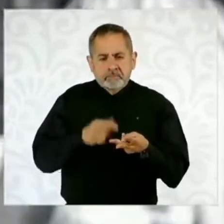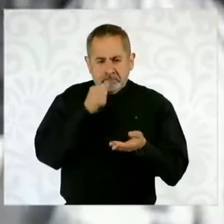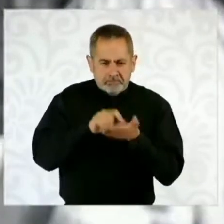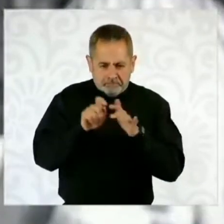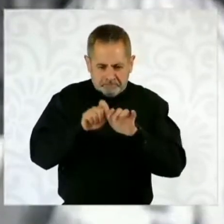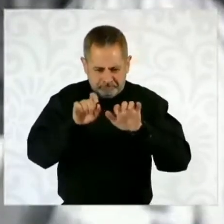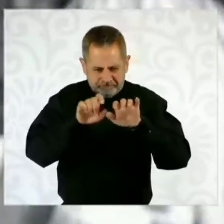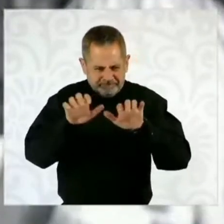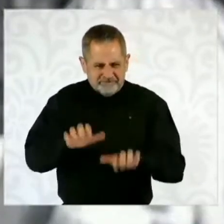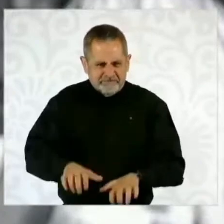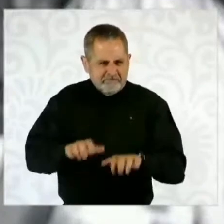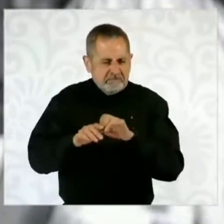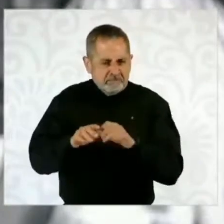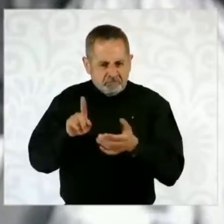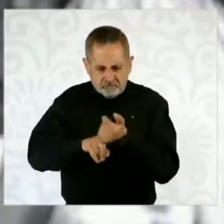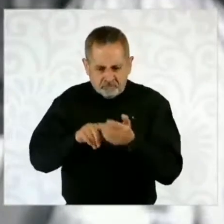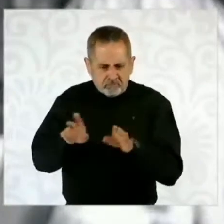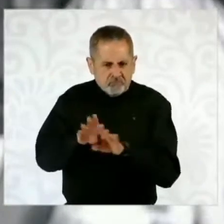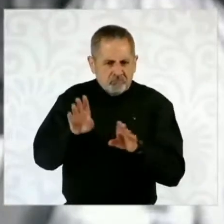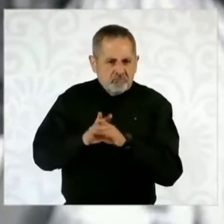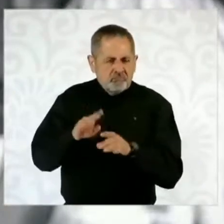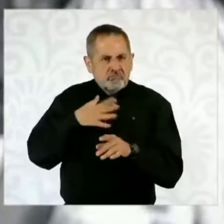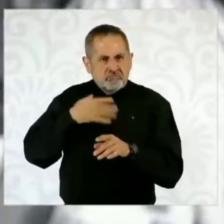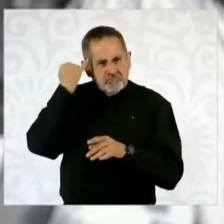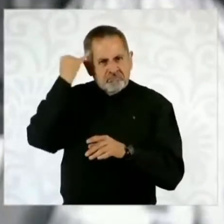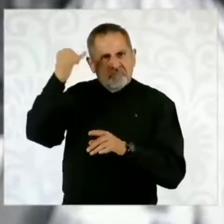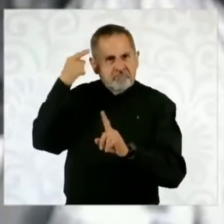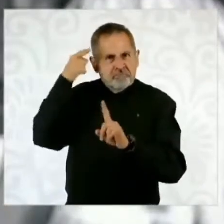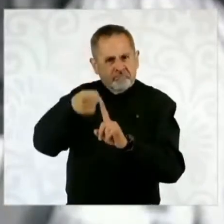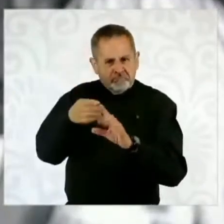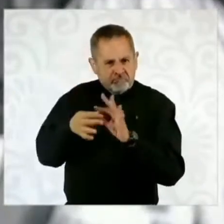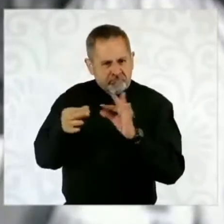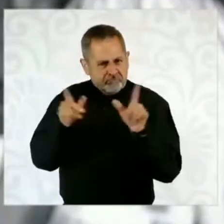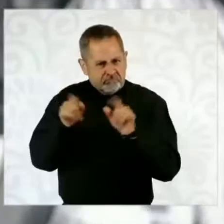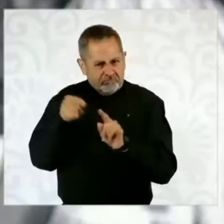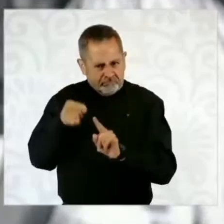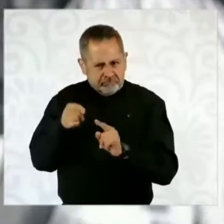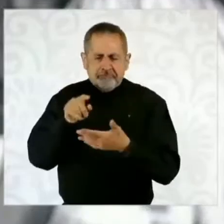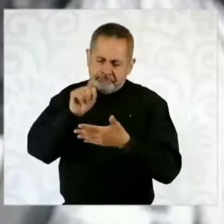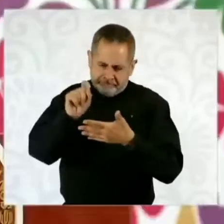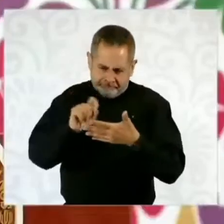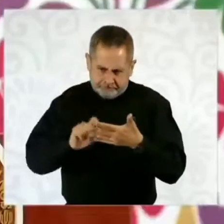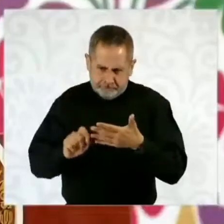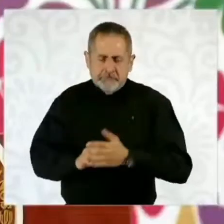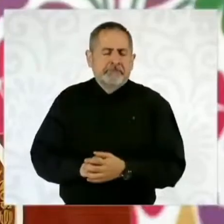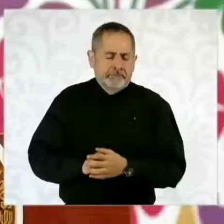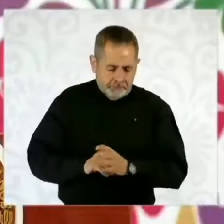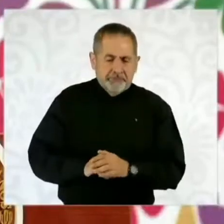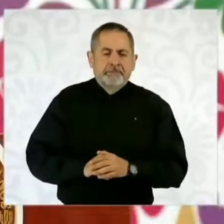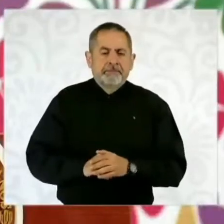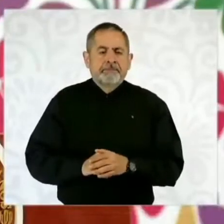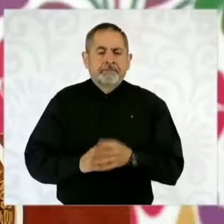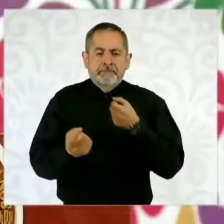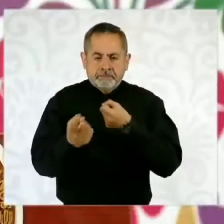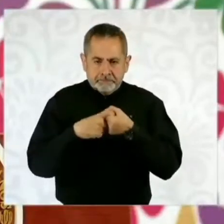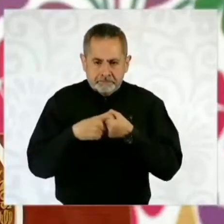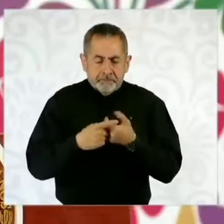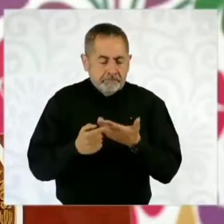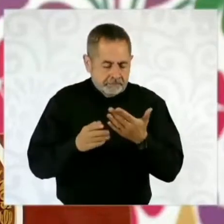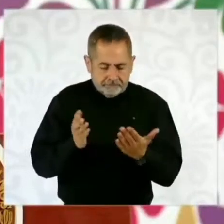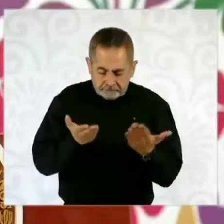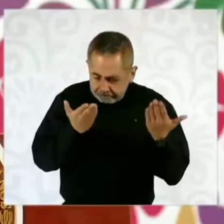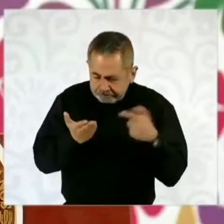un ensayo y algunos otros temas. Entonces, la primera selección es, te inscribiste, tenías 7 de promedio,